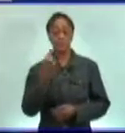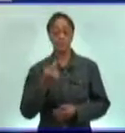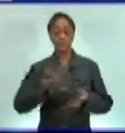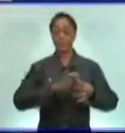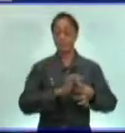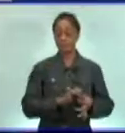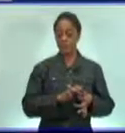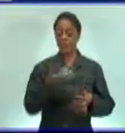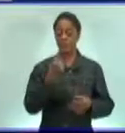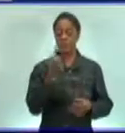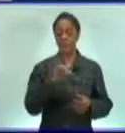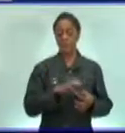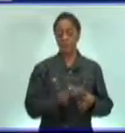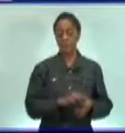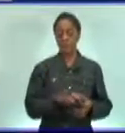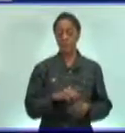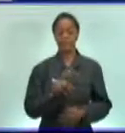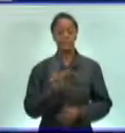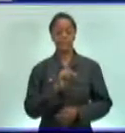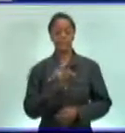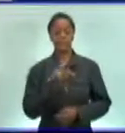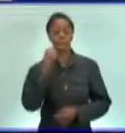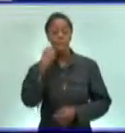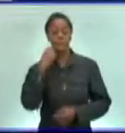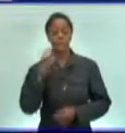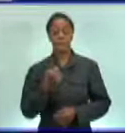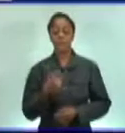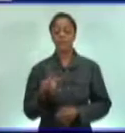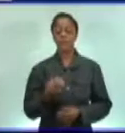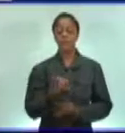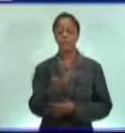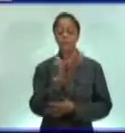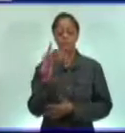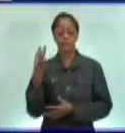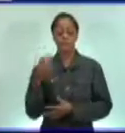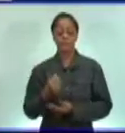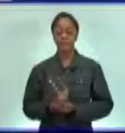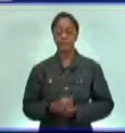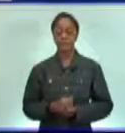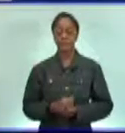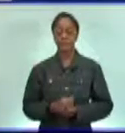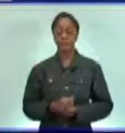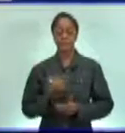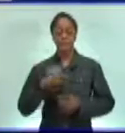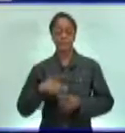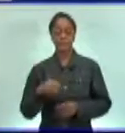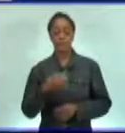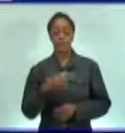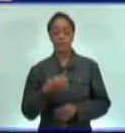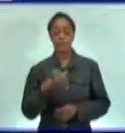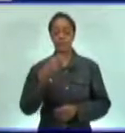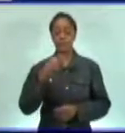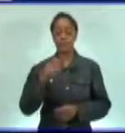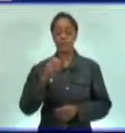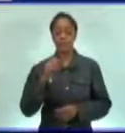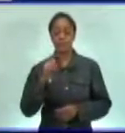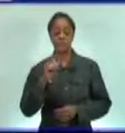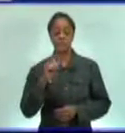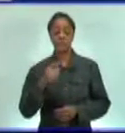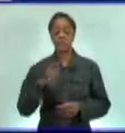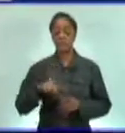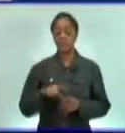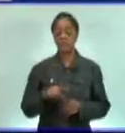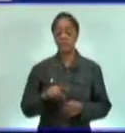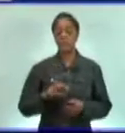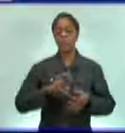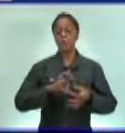eslabón de esta cadena, que no son más que las plantas. Y los organismos heterótrofos son aquellos que